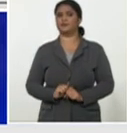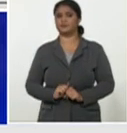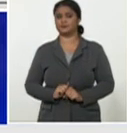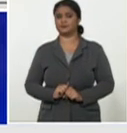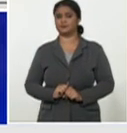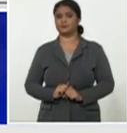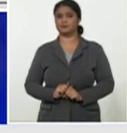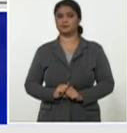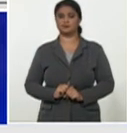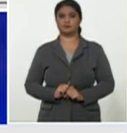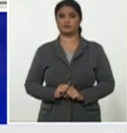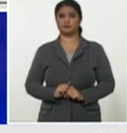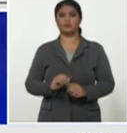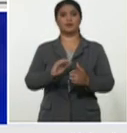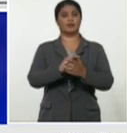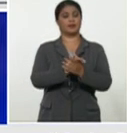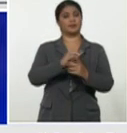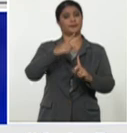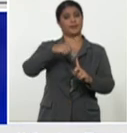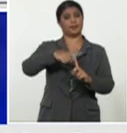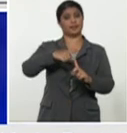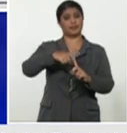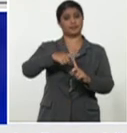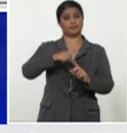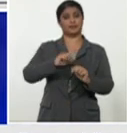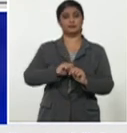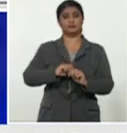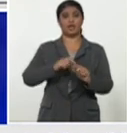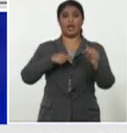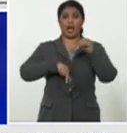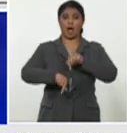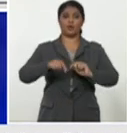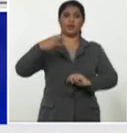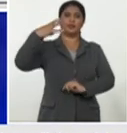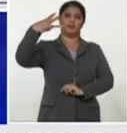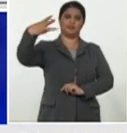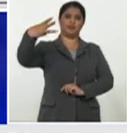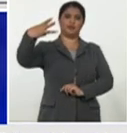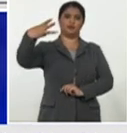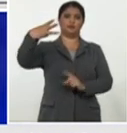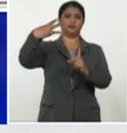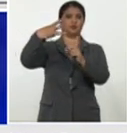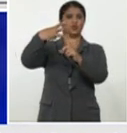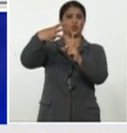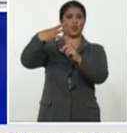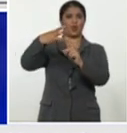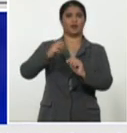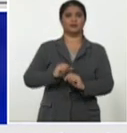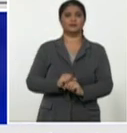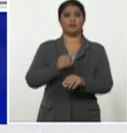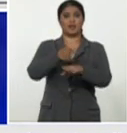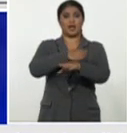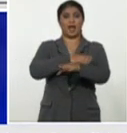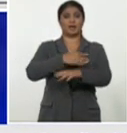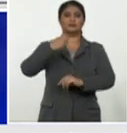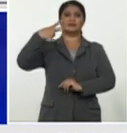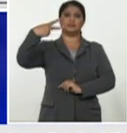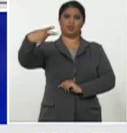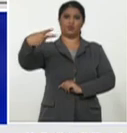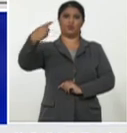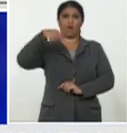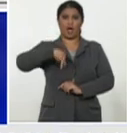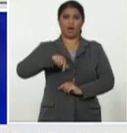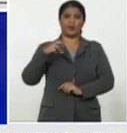como ya dije inicialmente, pasó en tercer lugar en cuanto a la posición de las provincias con mayor